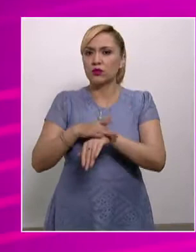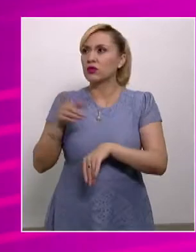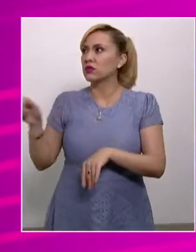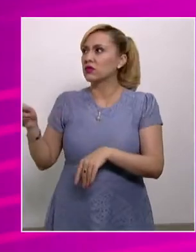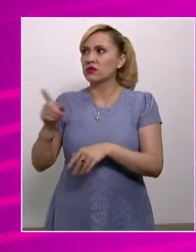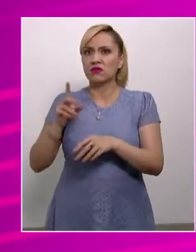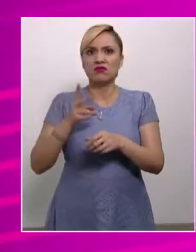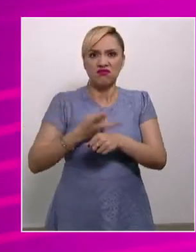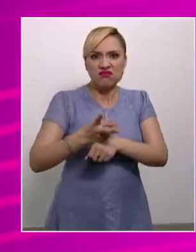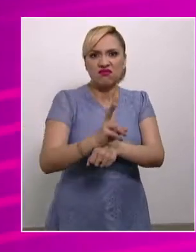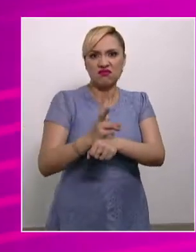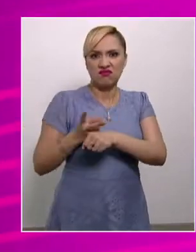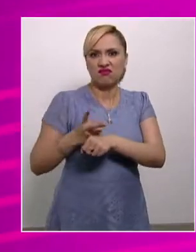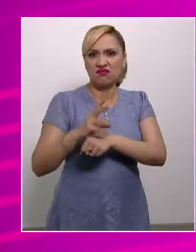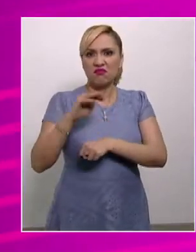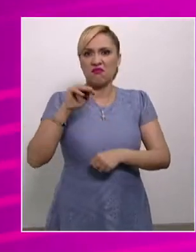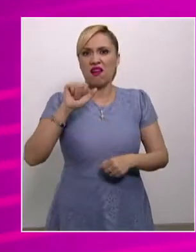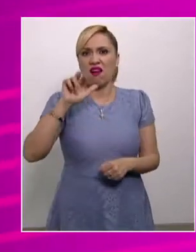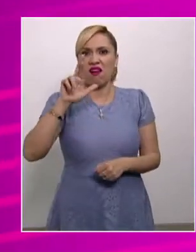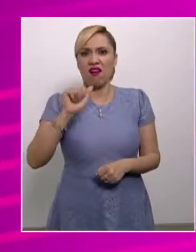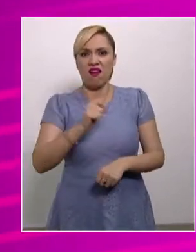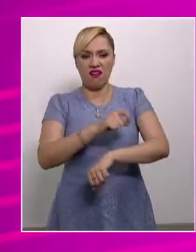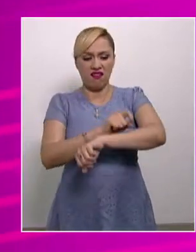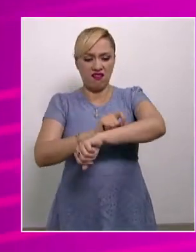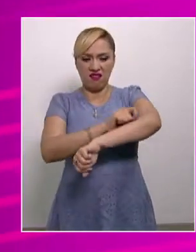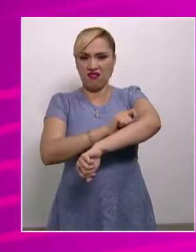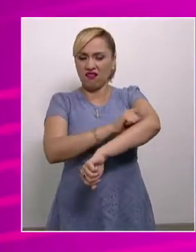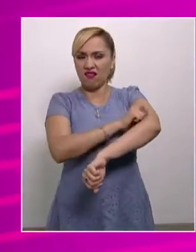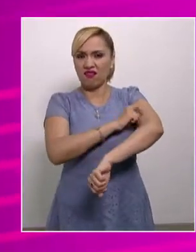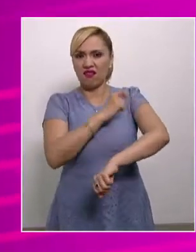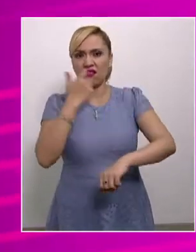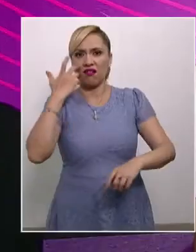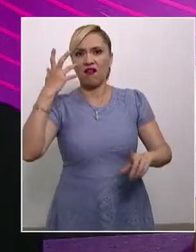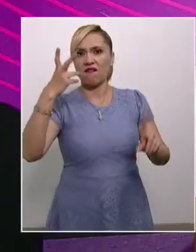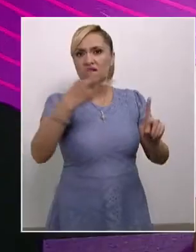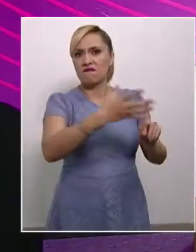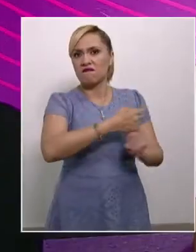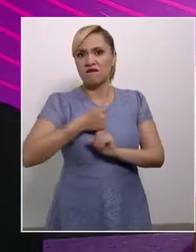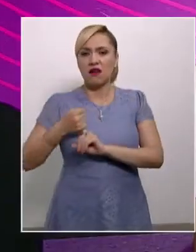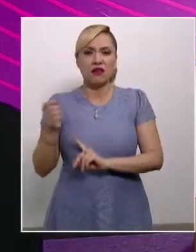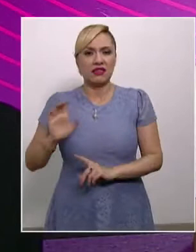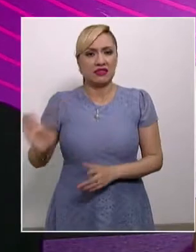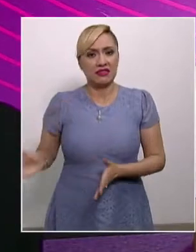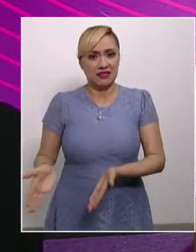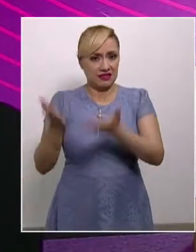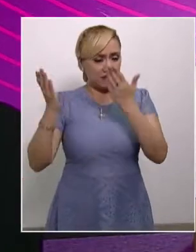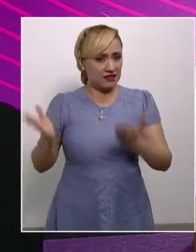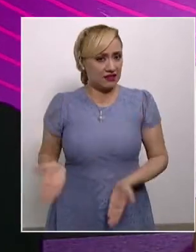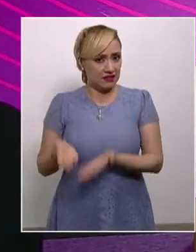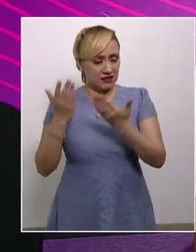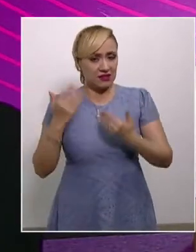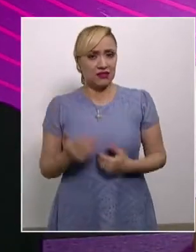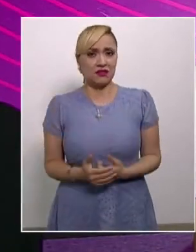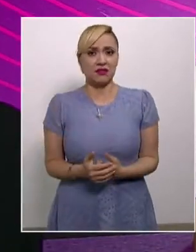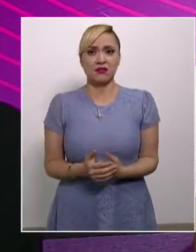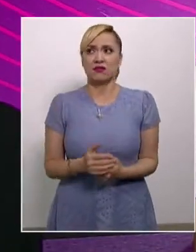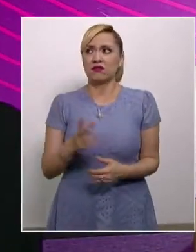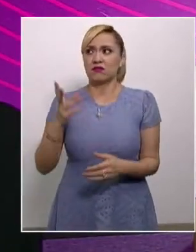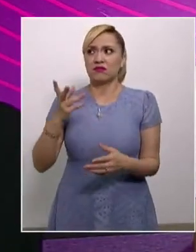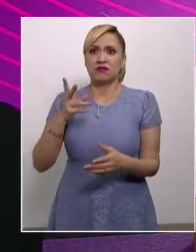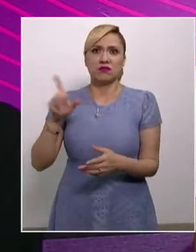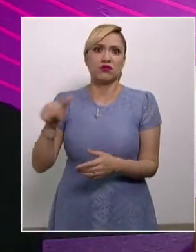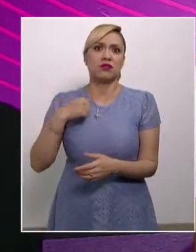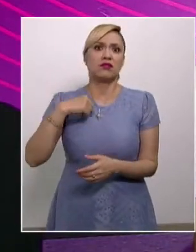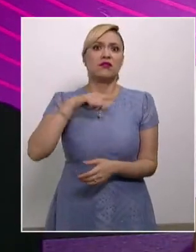presionando, o estas redes criminales, no solo estas, esté presionando para que te recluten y